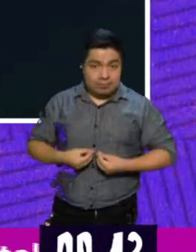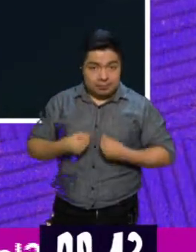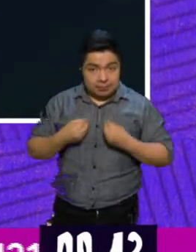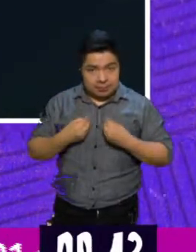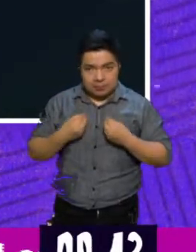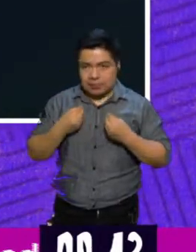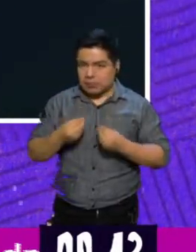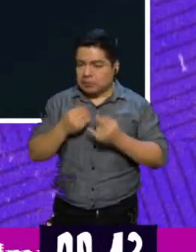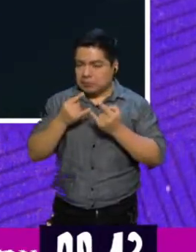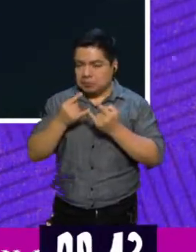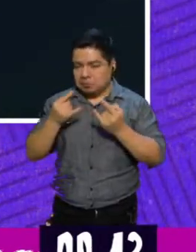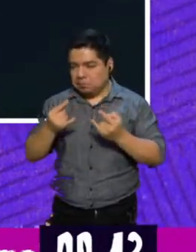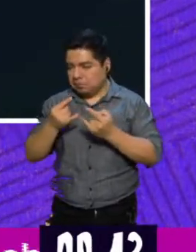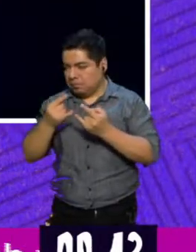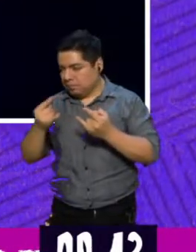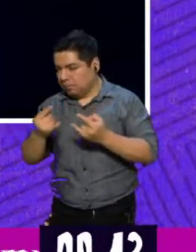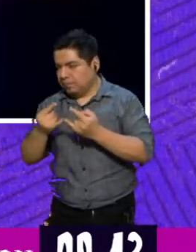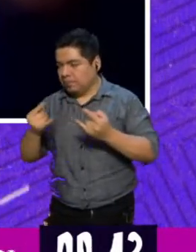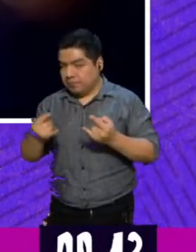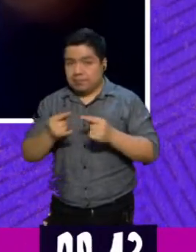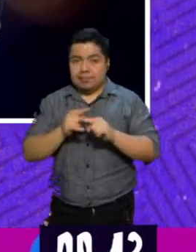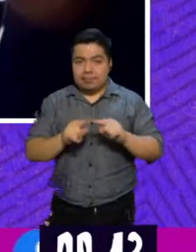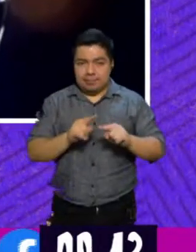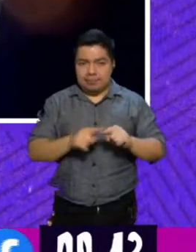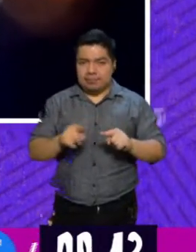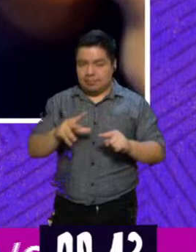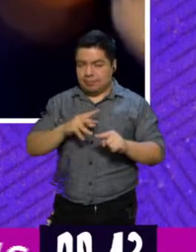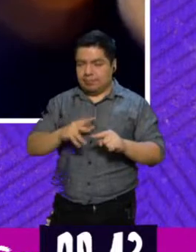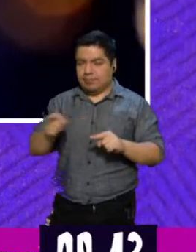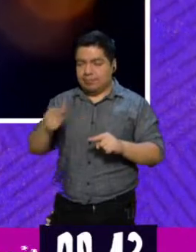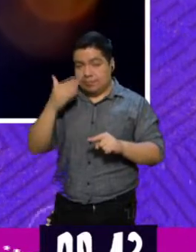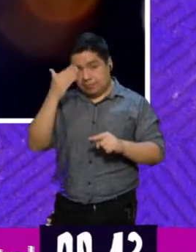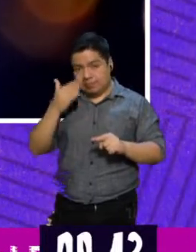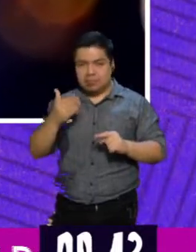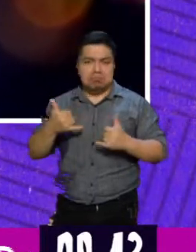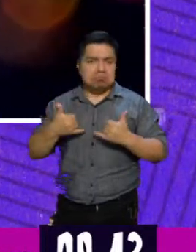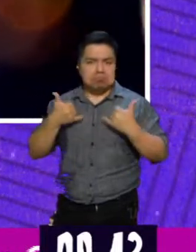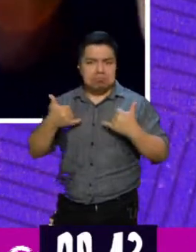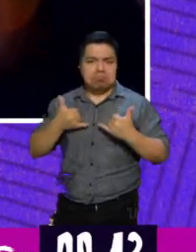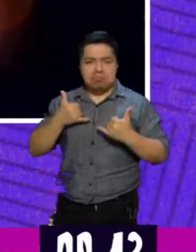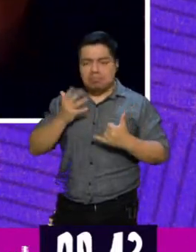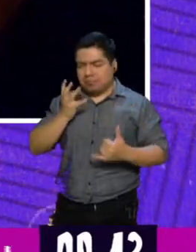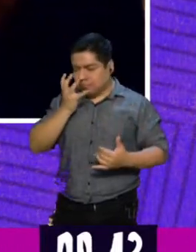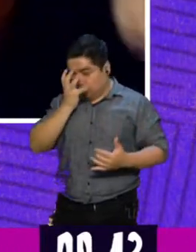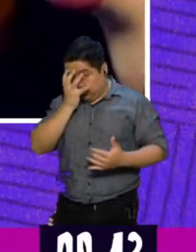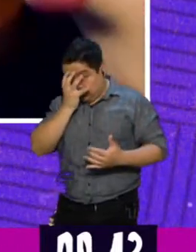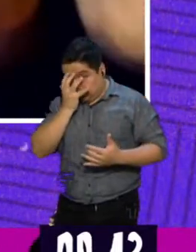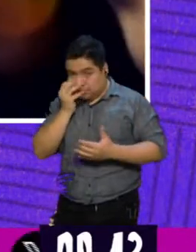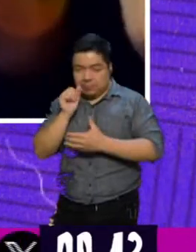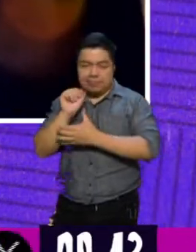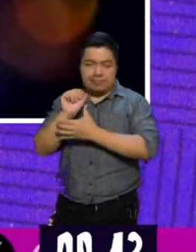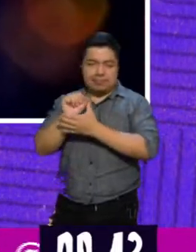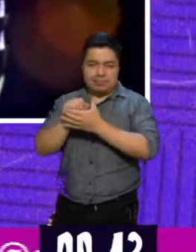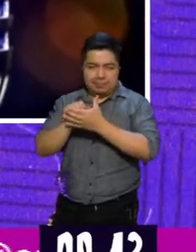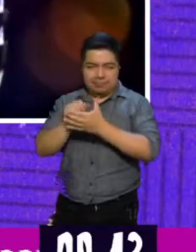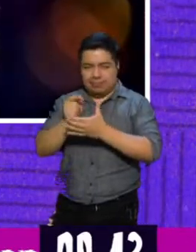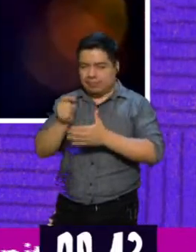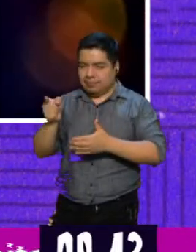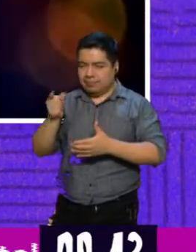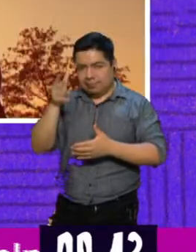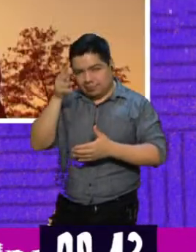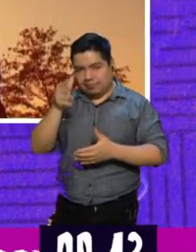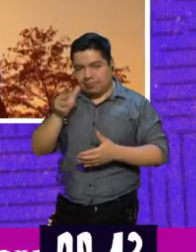de leyenda, lo que conocemos, y mucho de verdad. Sabemos que era un muchacho tímido, así como doña Fernanda.